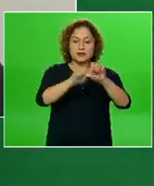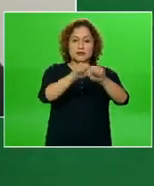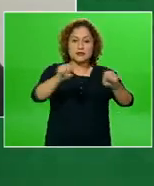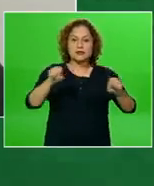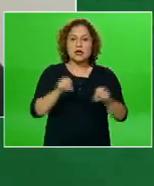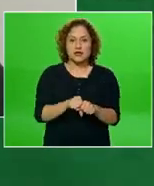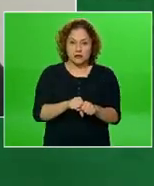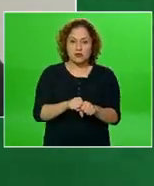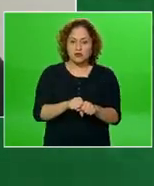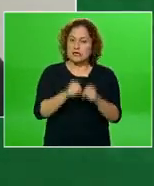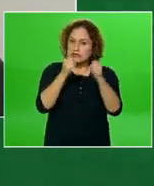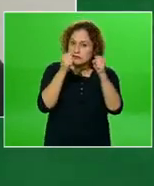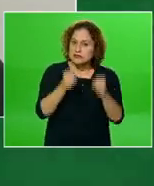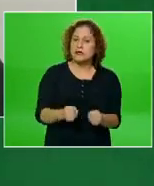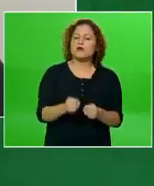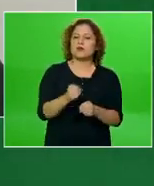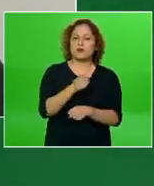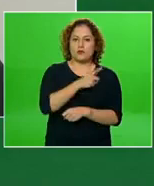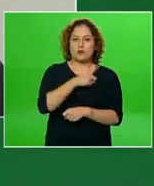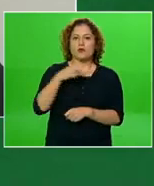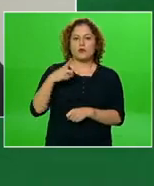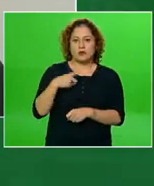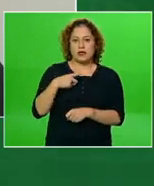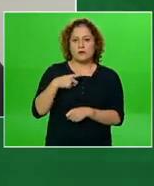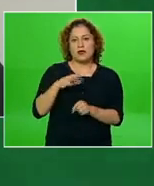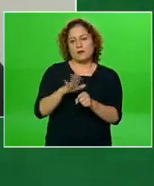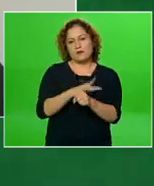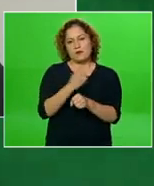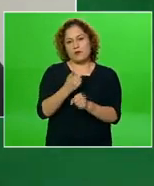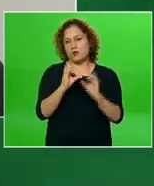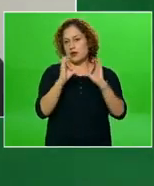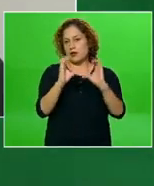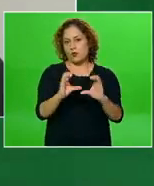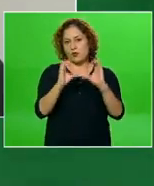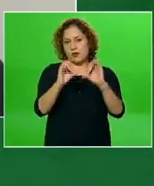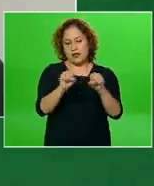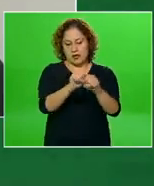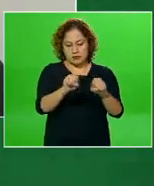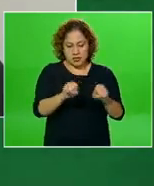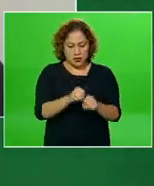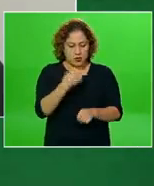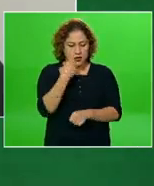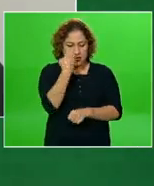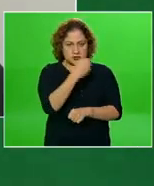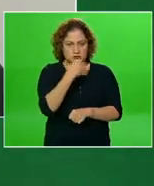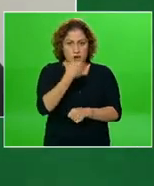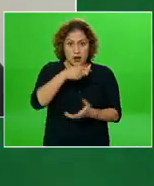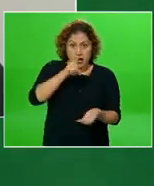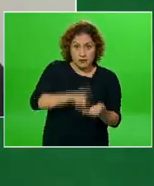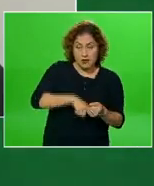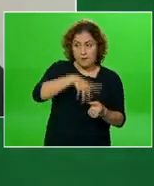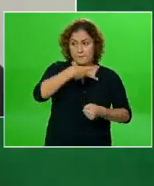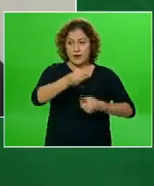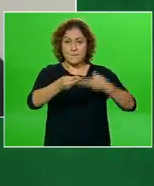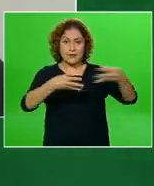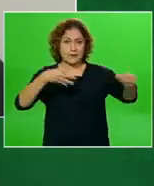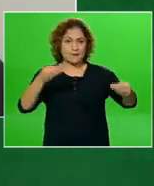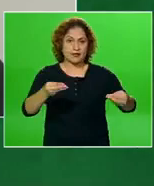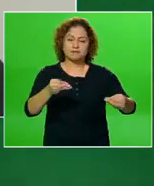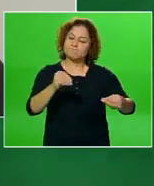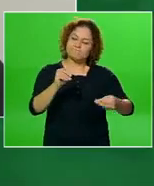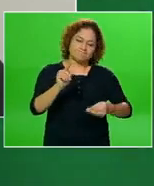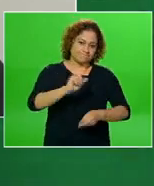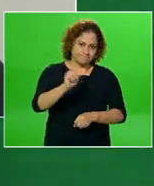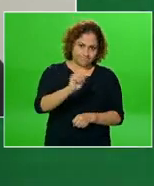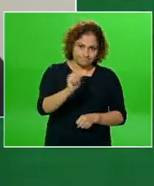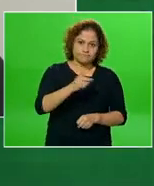conviertan las escuelas en áreas o en lugares de transmisión o de reactivación de la de